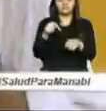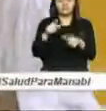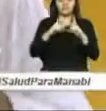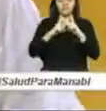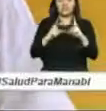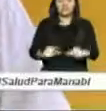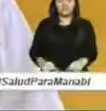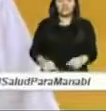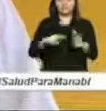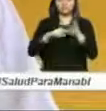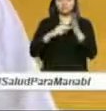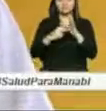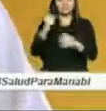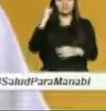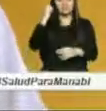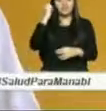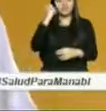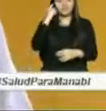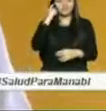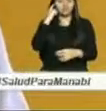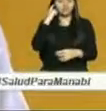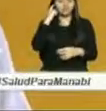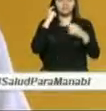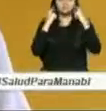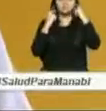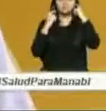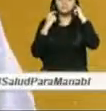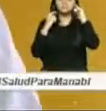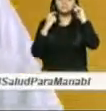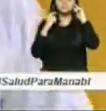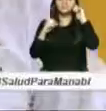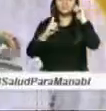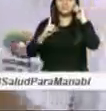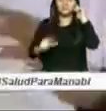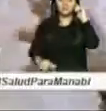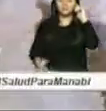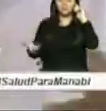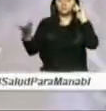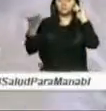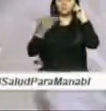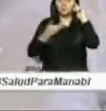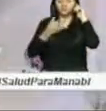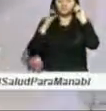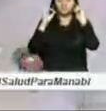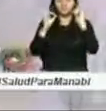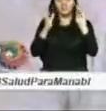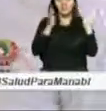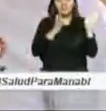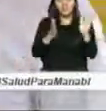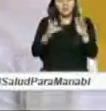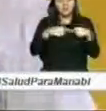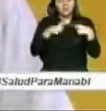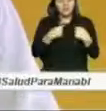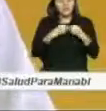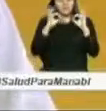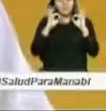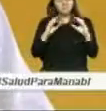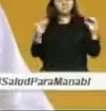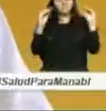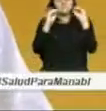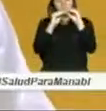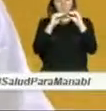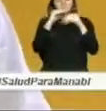un derecho. Y un derecho no es algo que alguien nos otorga por generoso, por gran corazón, sino es